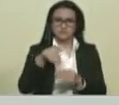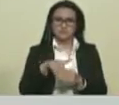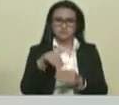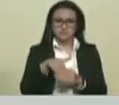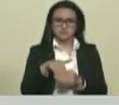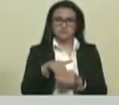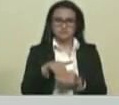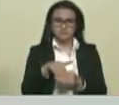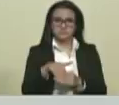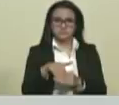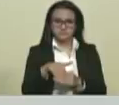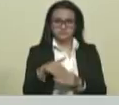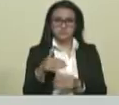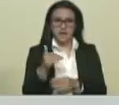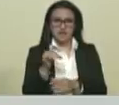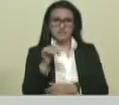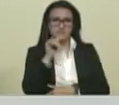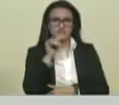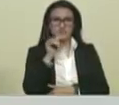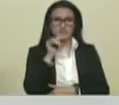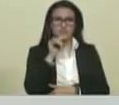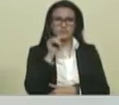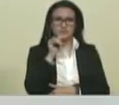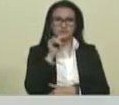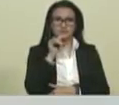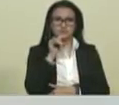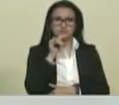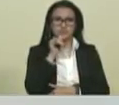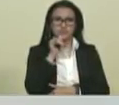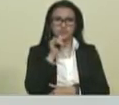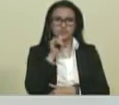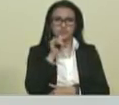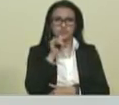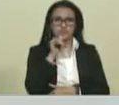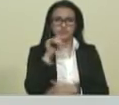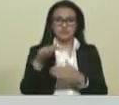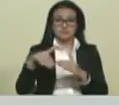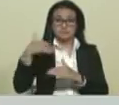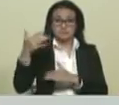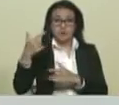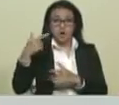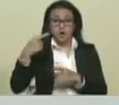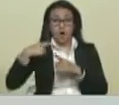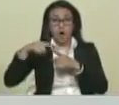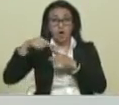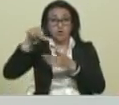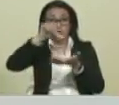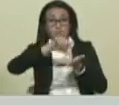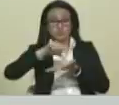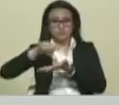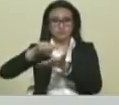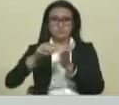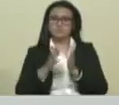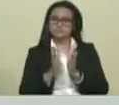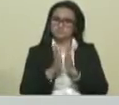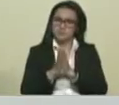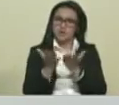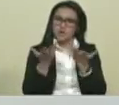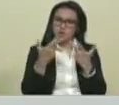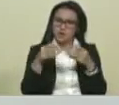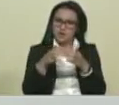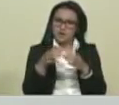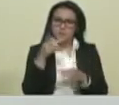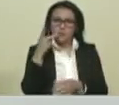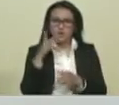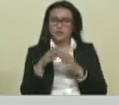tienen sus puntos de información a las afueras de los centros de votación, y siempre les pedimos a las organizaciones políticas